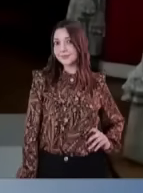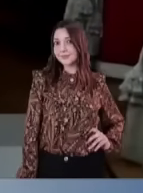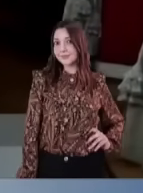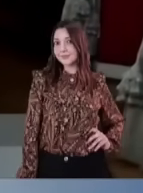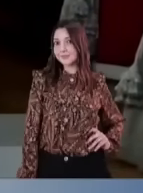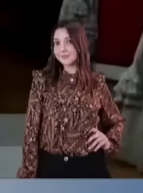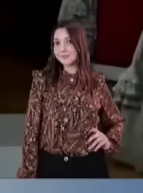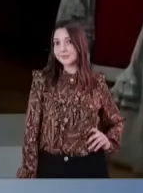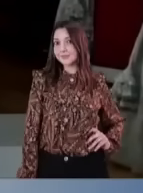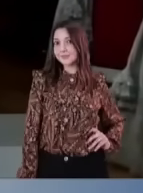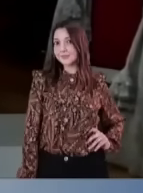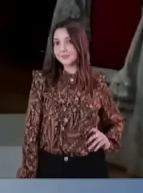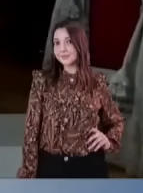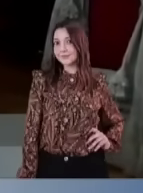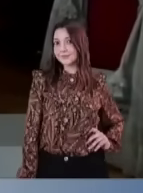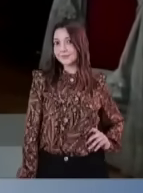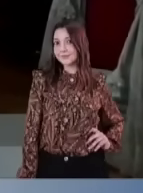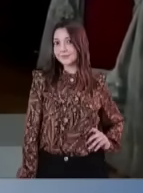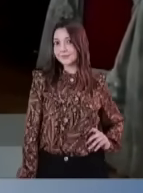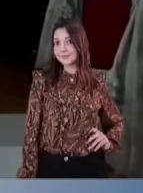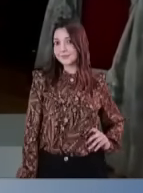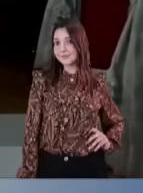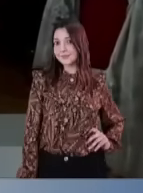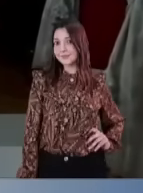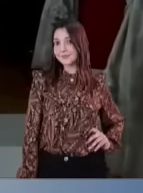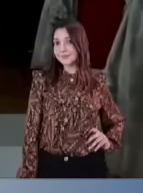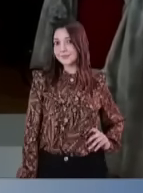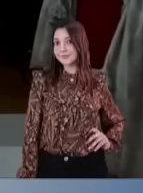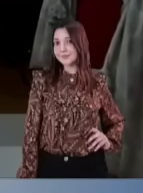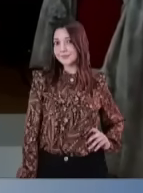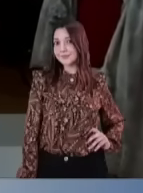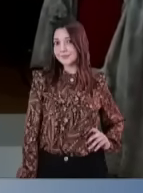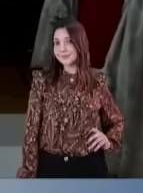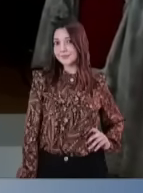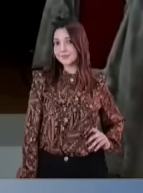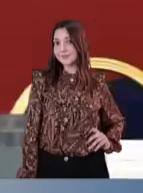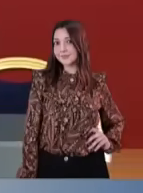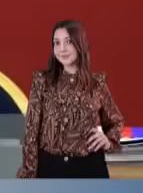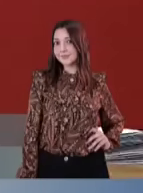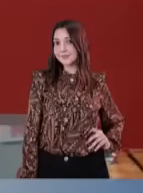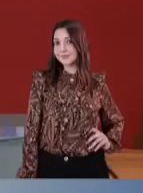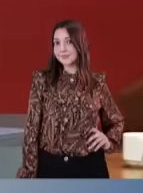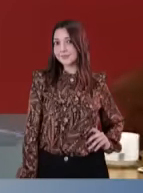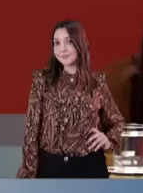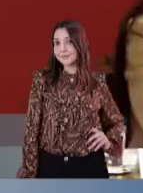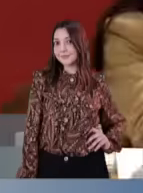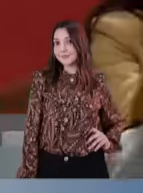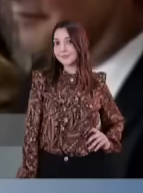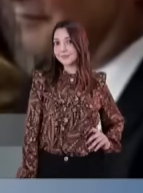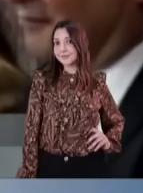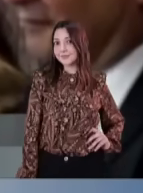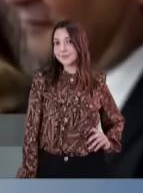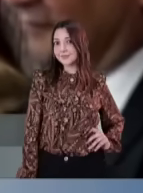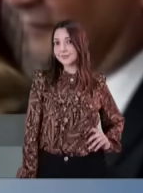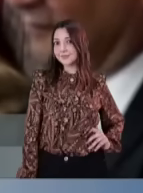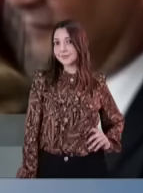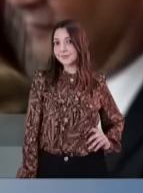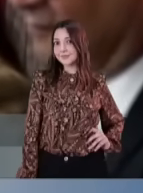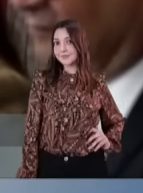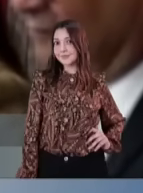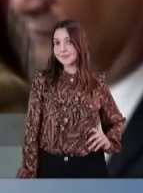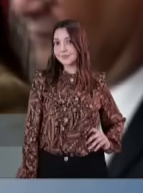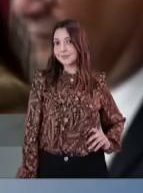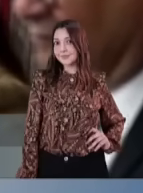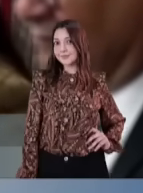agenda. Pero recuerden ustedes que en otras ocasiones han tenido actividades y en la misma actividad se han enterado,